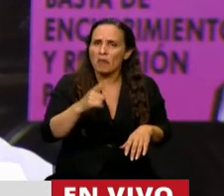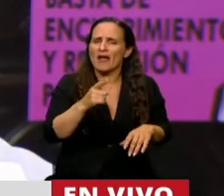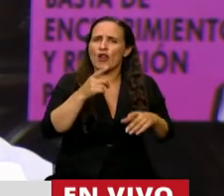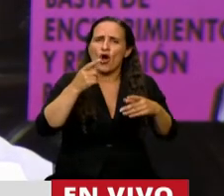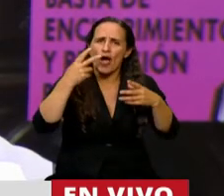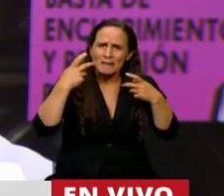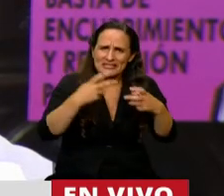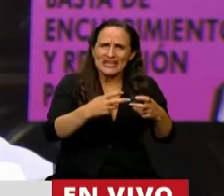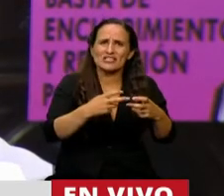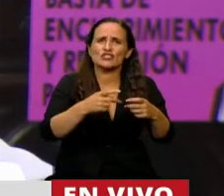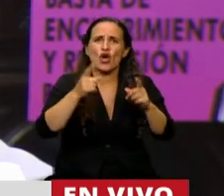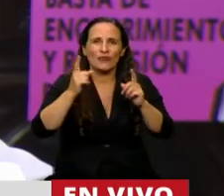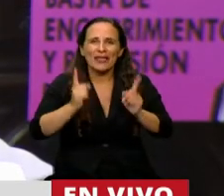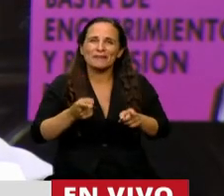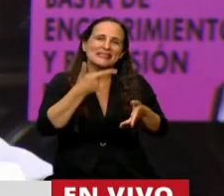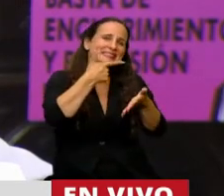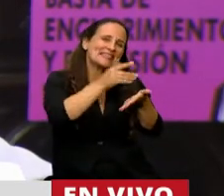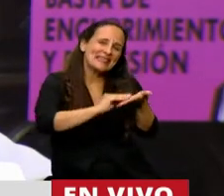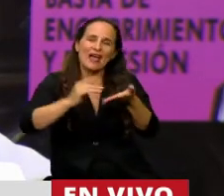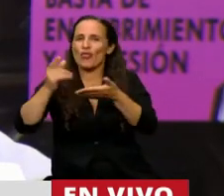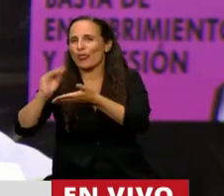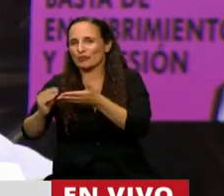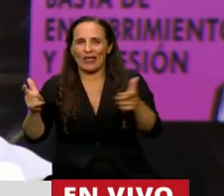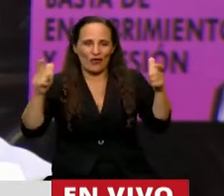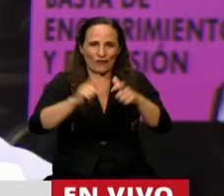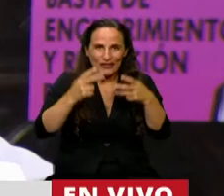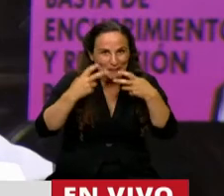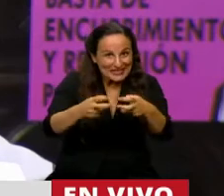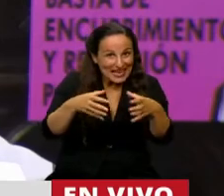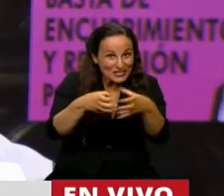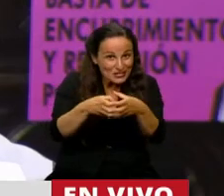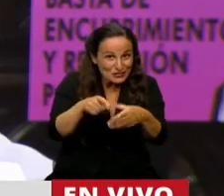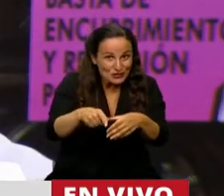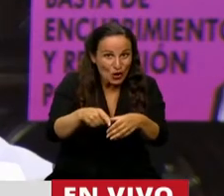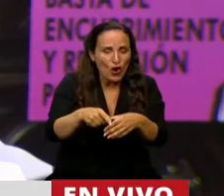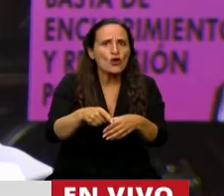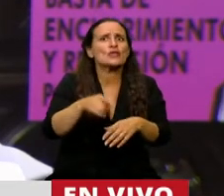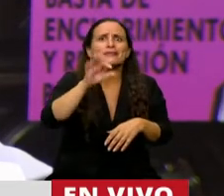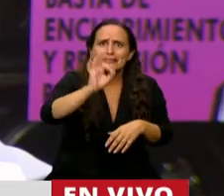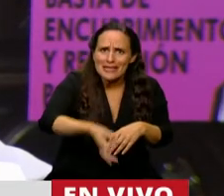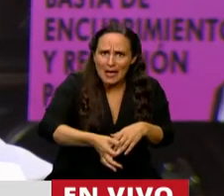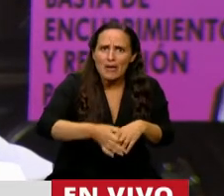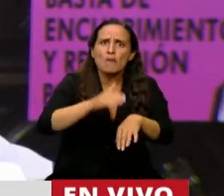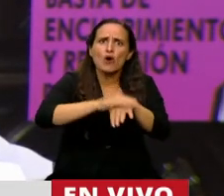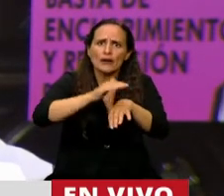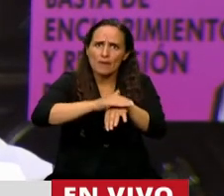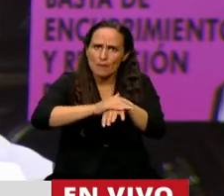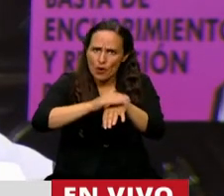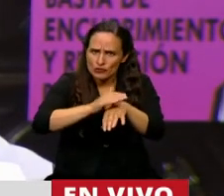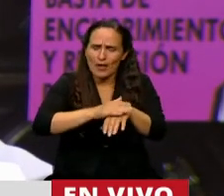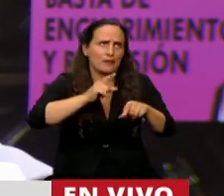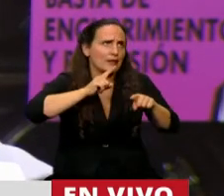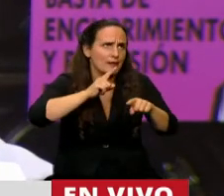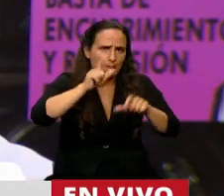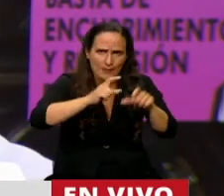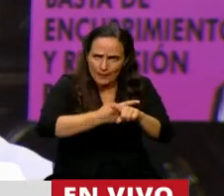investigaciones de la bicameral, es evidente que ha habido responsabilidades funcionales,